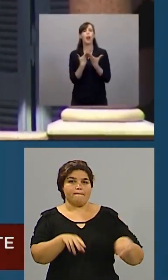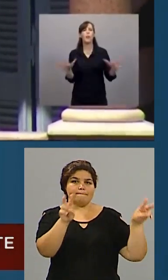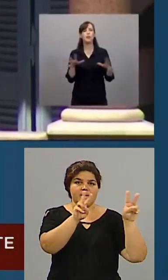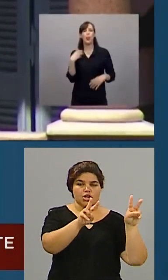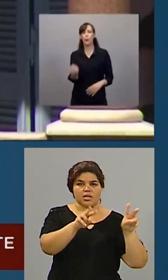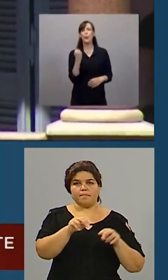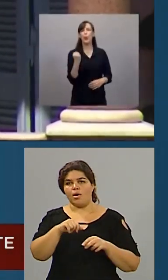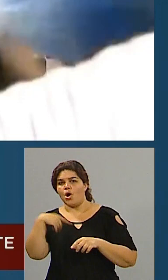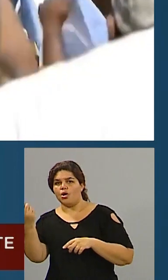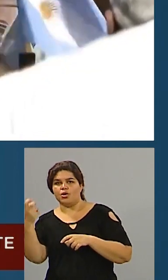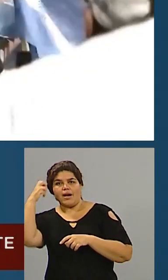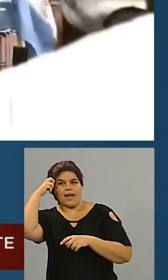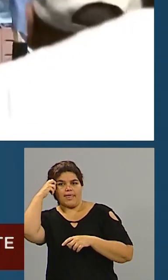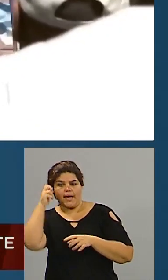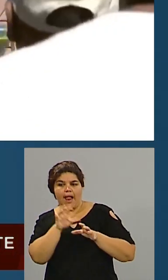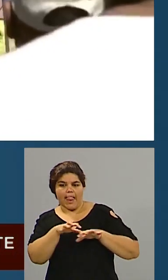desdibujados. Sí.